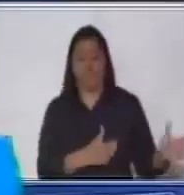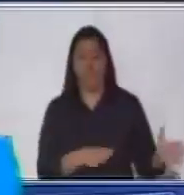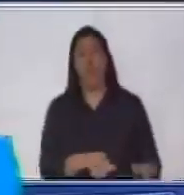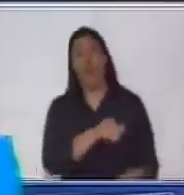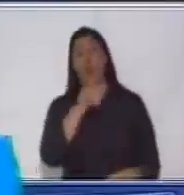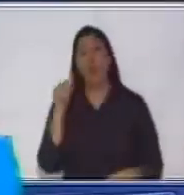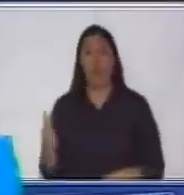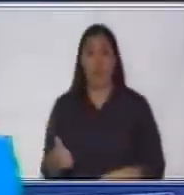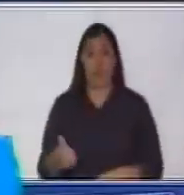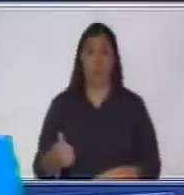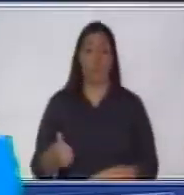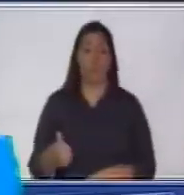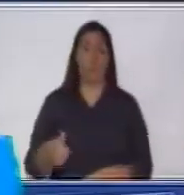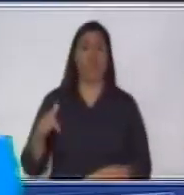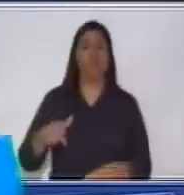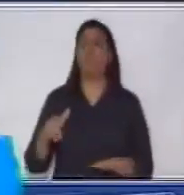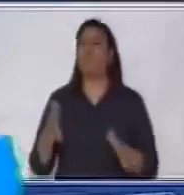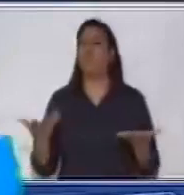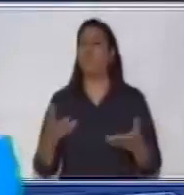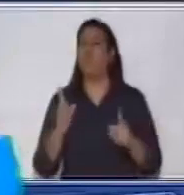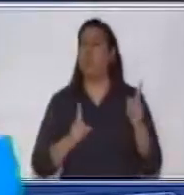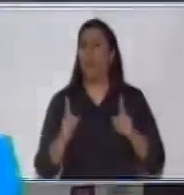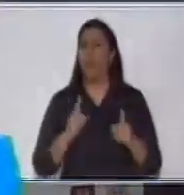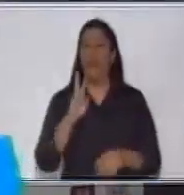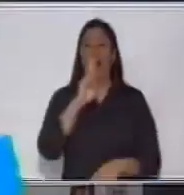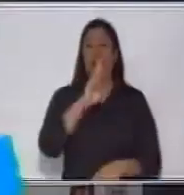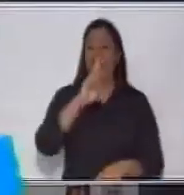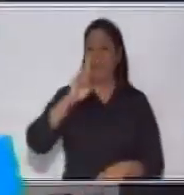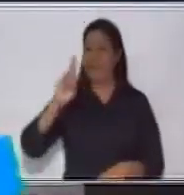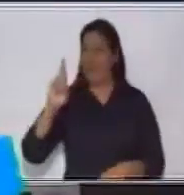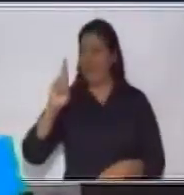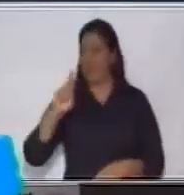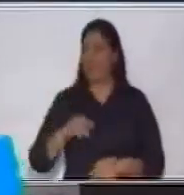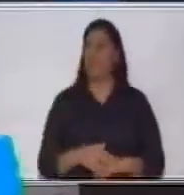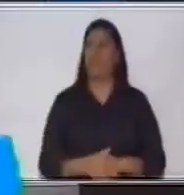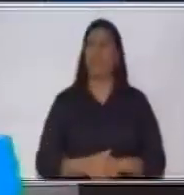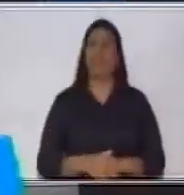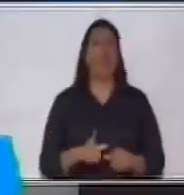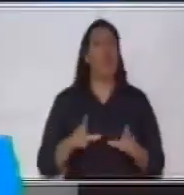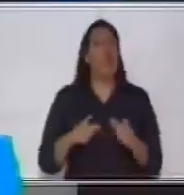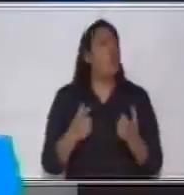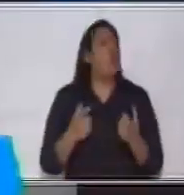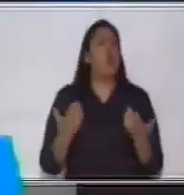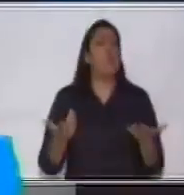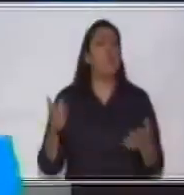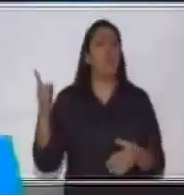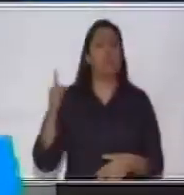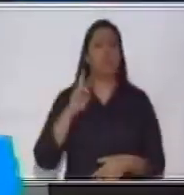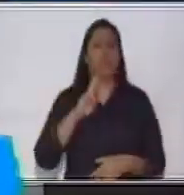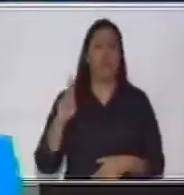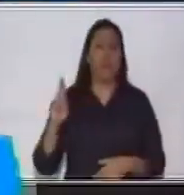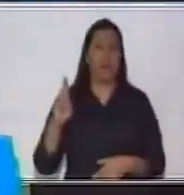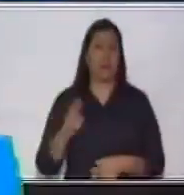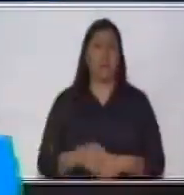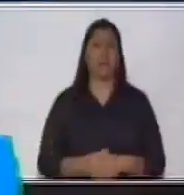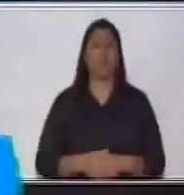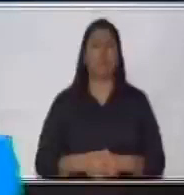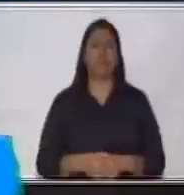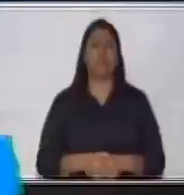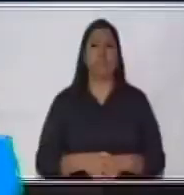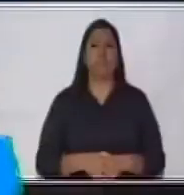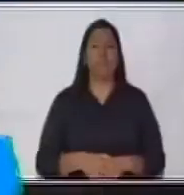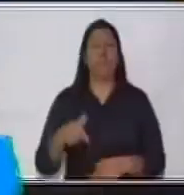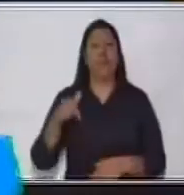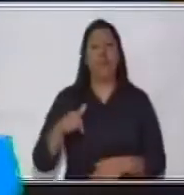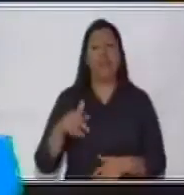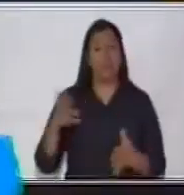fonema. Está compuesto por dos R's, que es la doble R. ¿Cómo se pronuncia? R. En este también, al